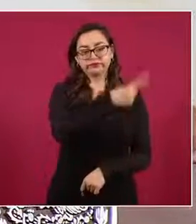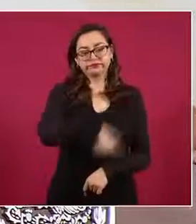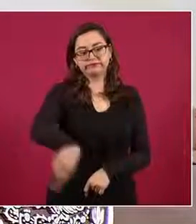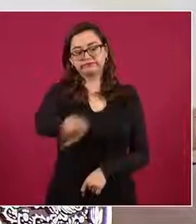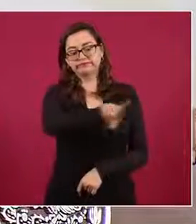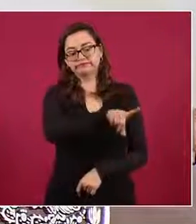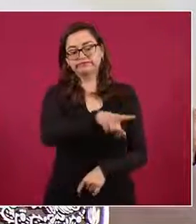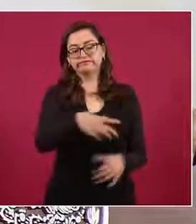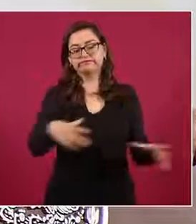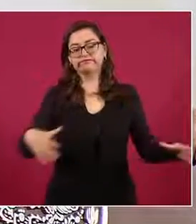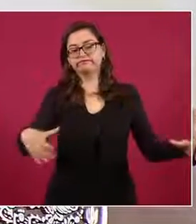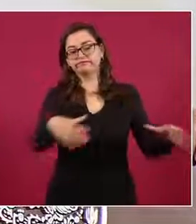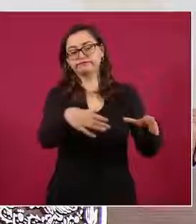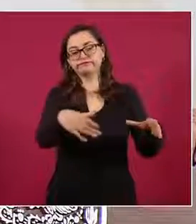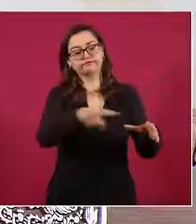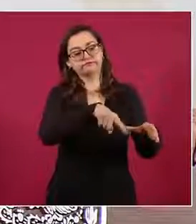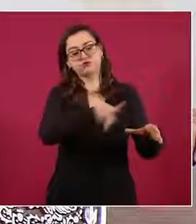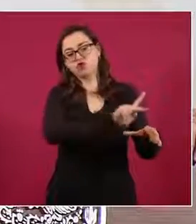defensores